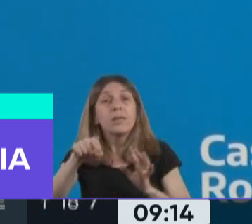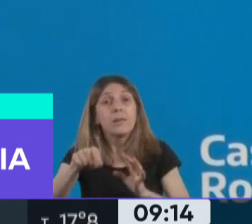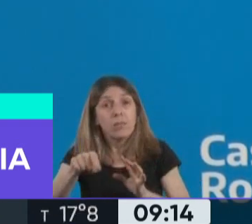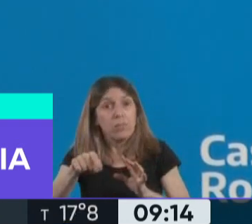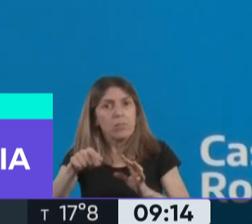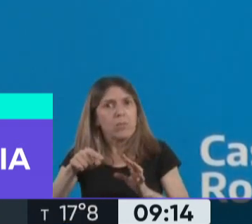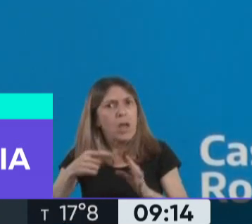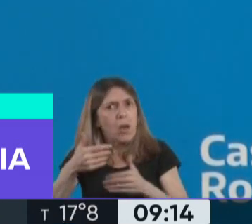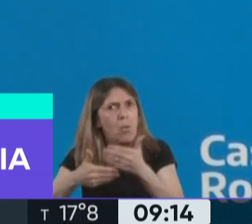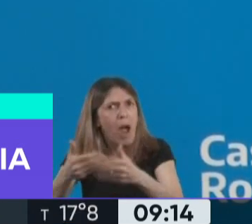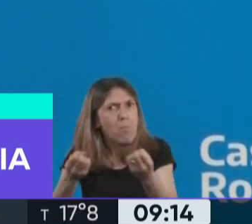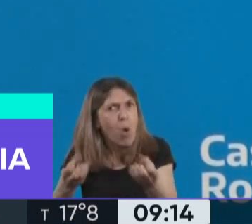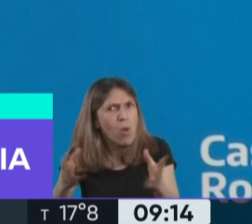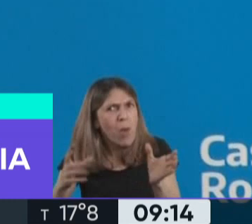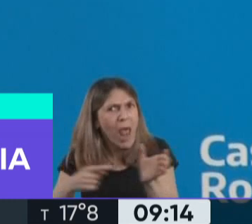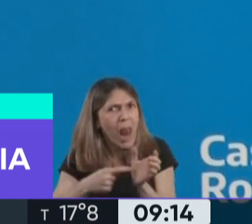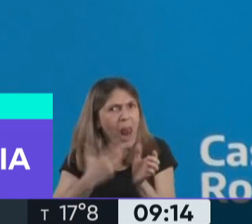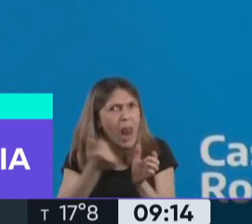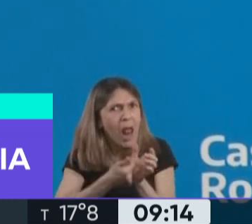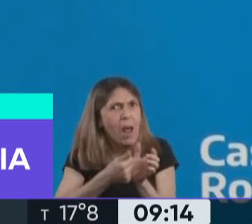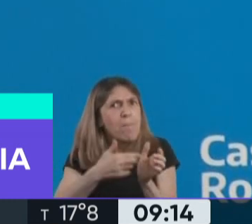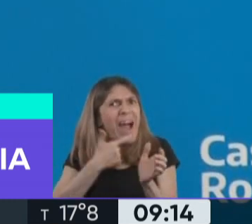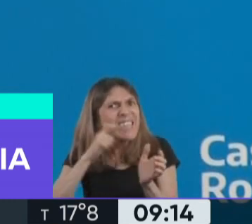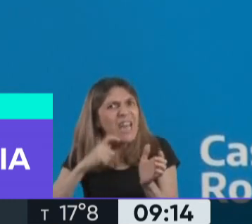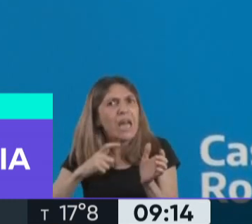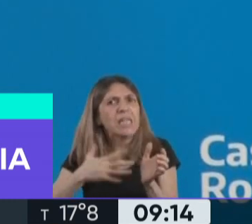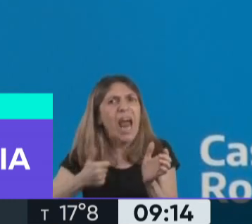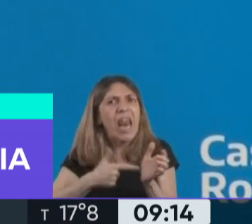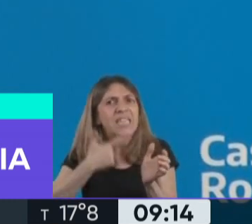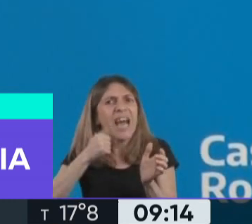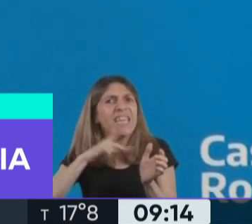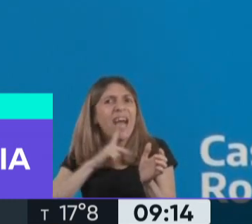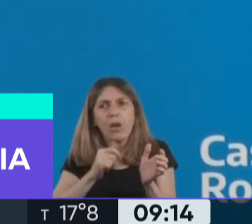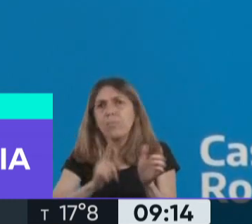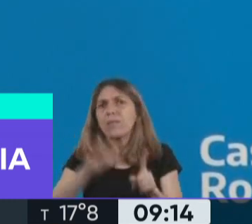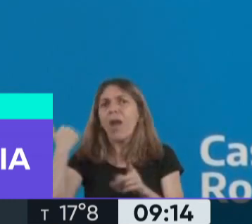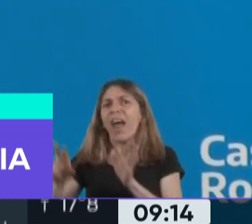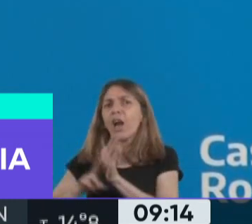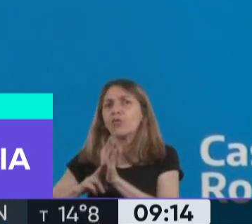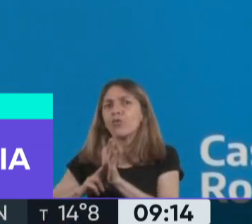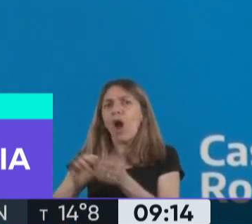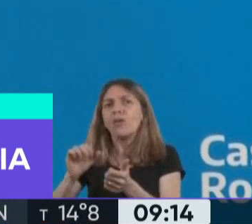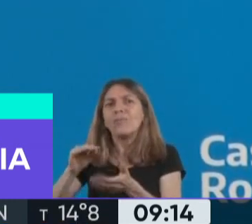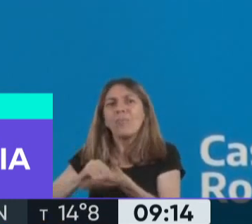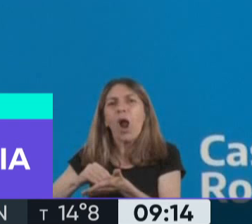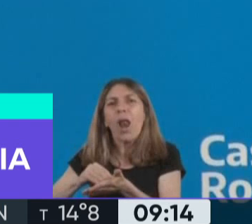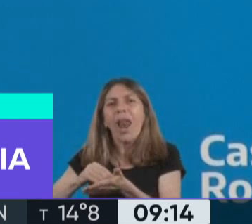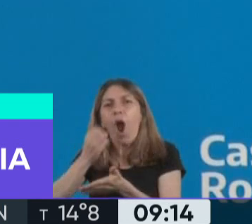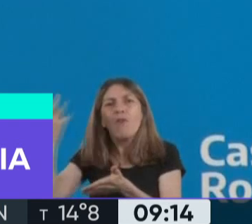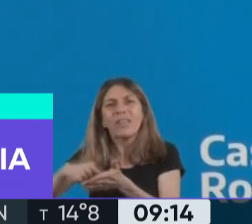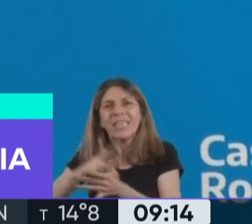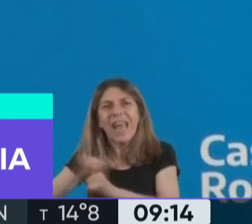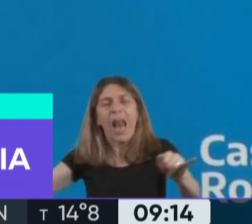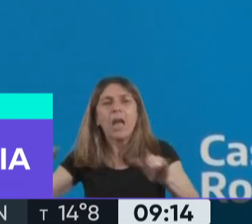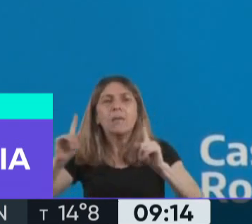y está funcionando muy bien. Incluso desde antes de que se sancionara la resolución, que se publicara en el boletín oficial, ya solamente la mención del